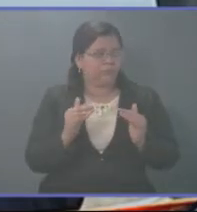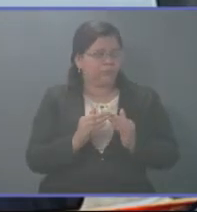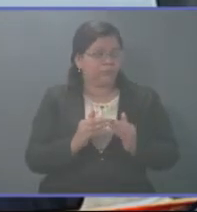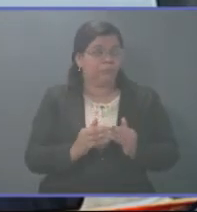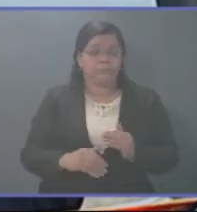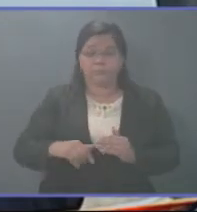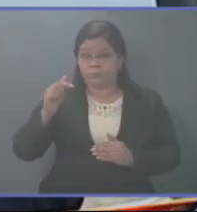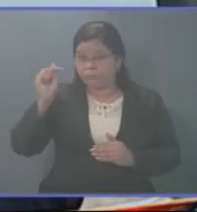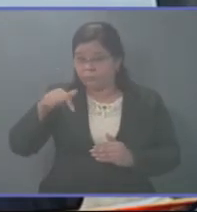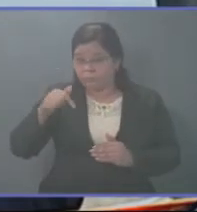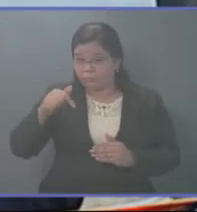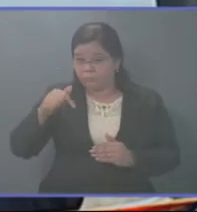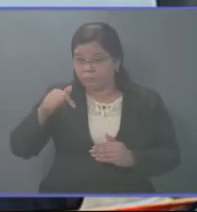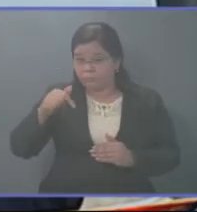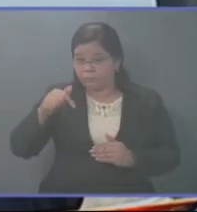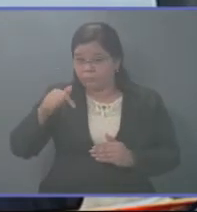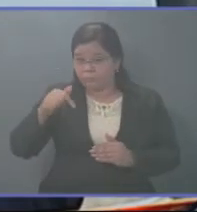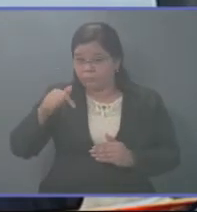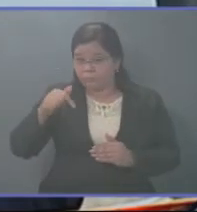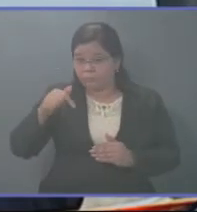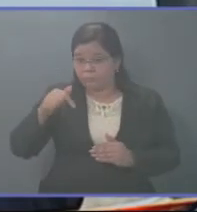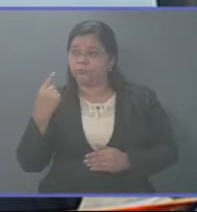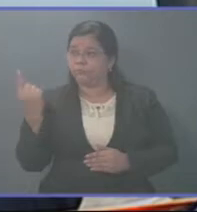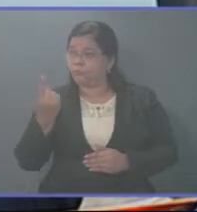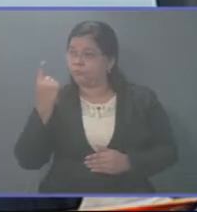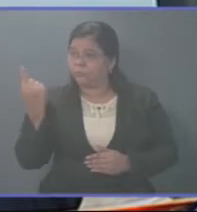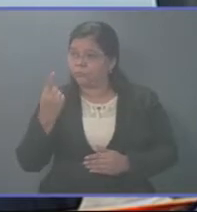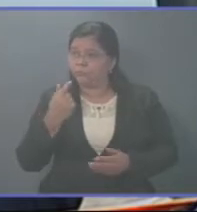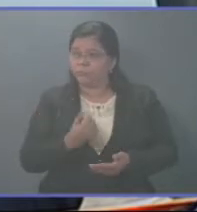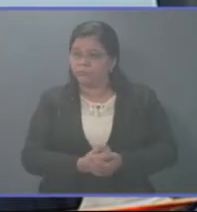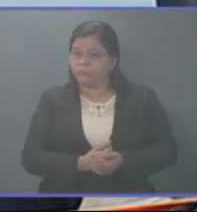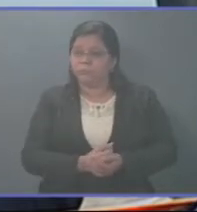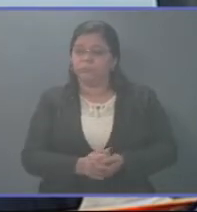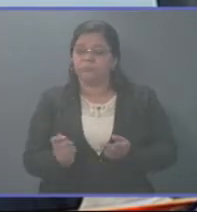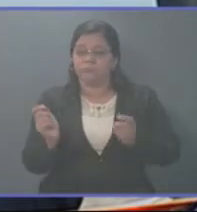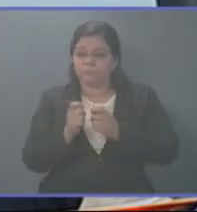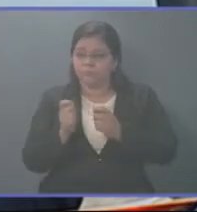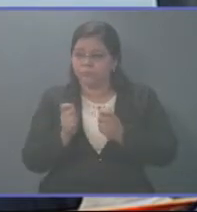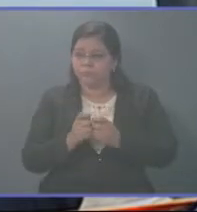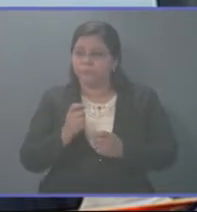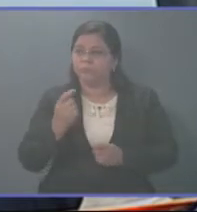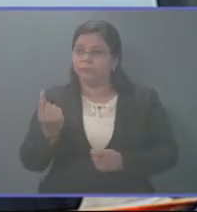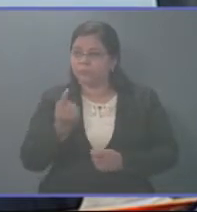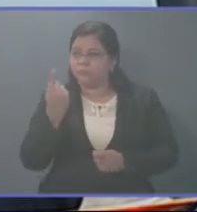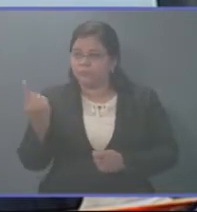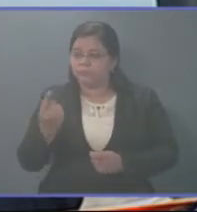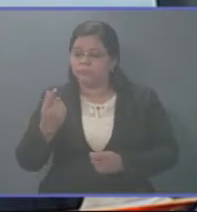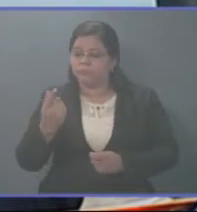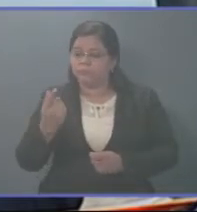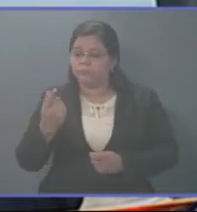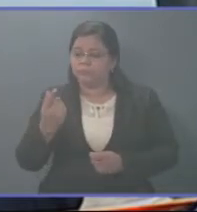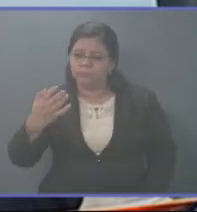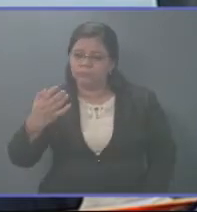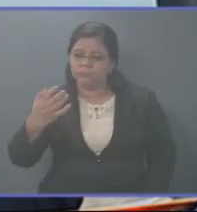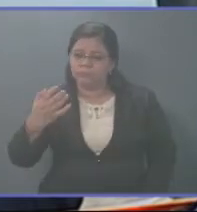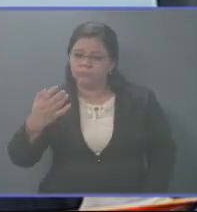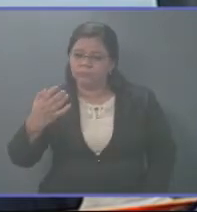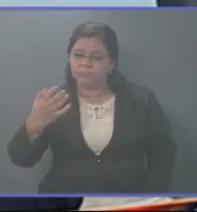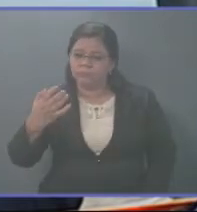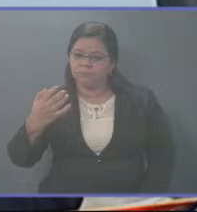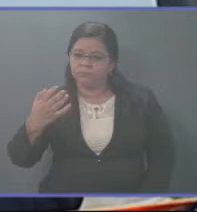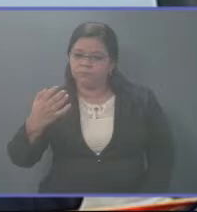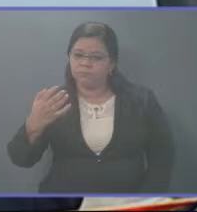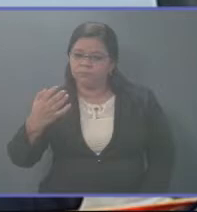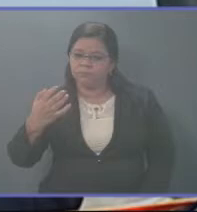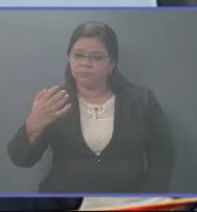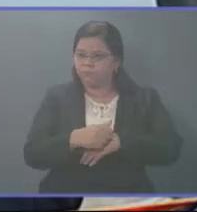hoy a los docentes solo les queda específicamente la queja en este Parlamento. Y se imaginan